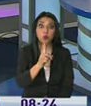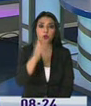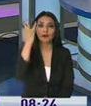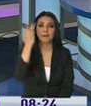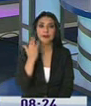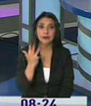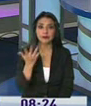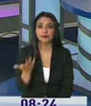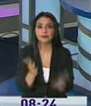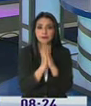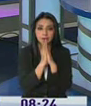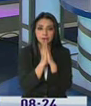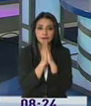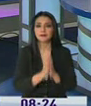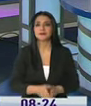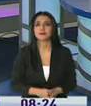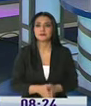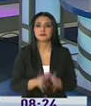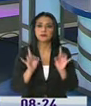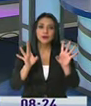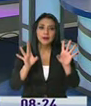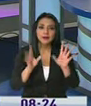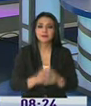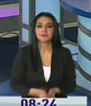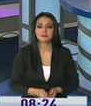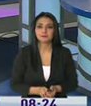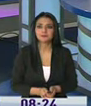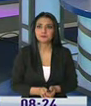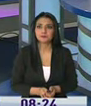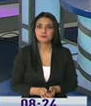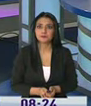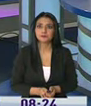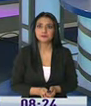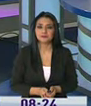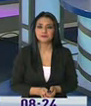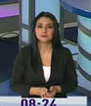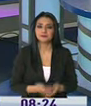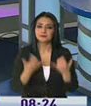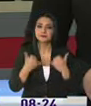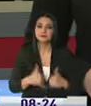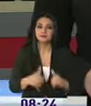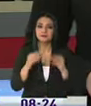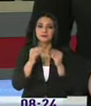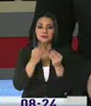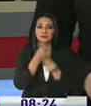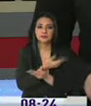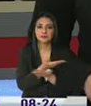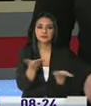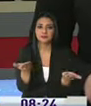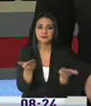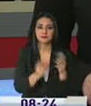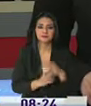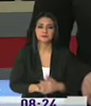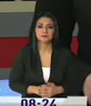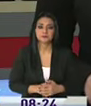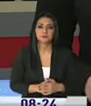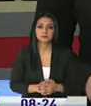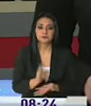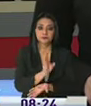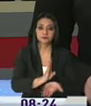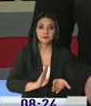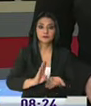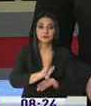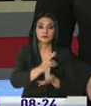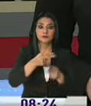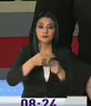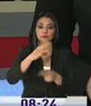Sí, de los deseos. De los deseos, de la buena suerte. Bueno, nosotros seguimos con más novedades y más pedidos. Los vecinos del Conde, en el